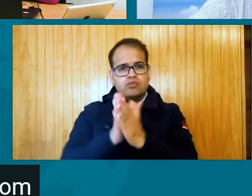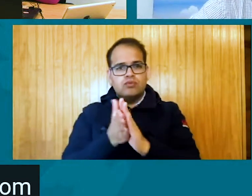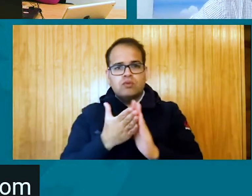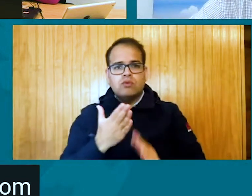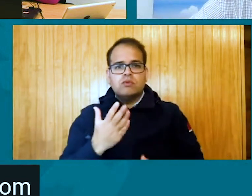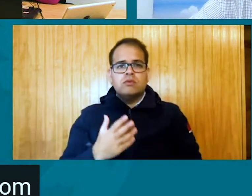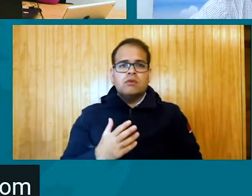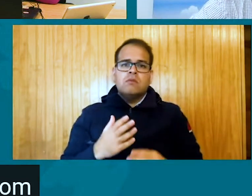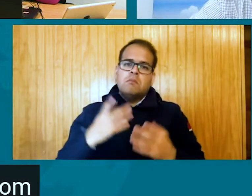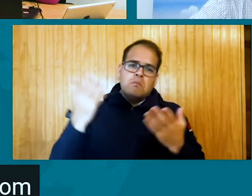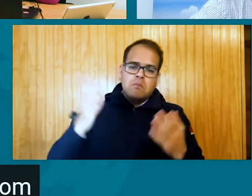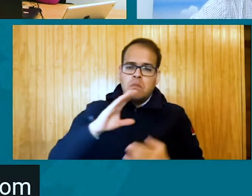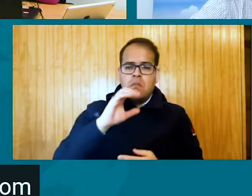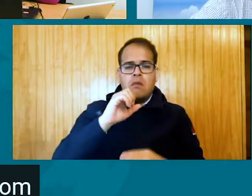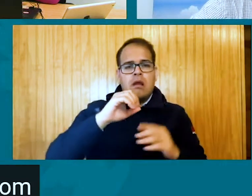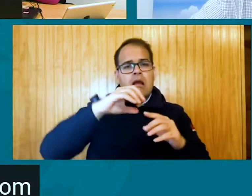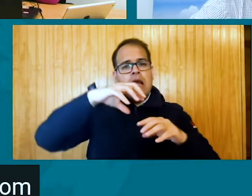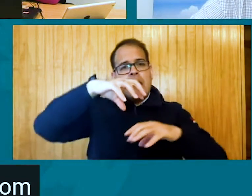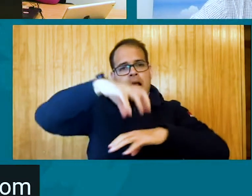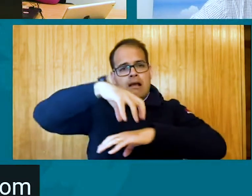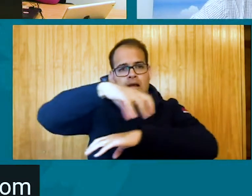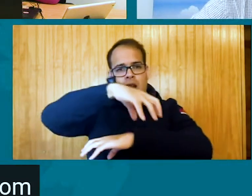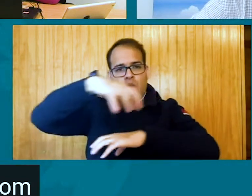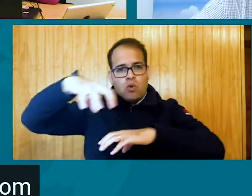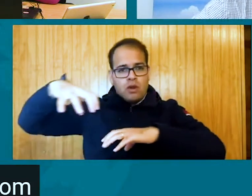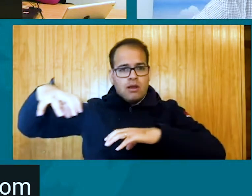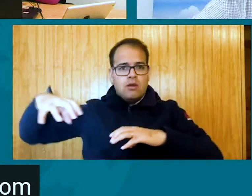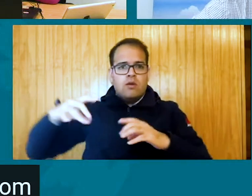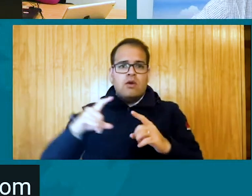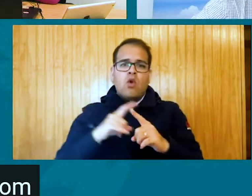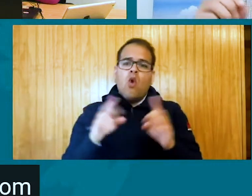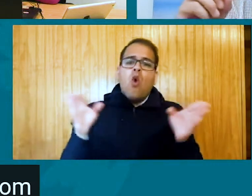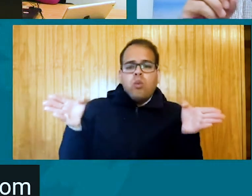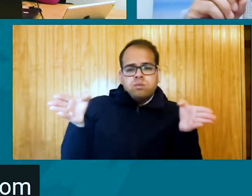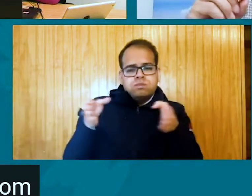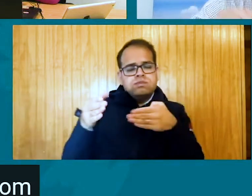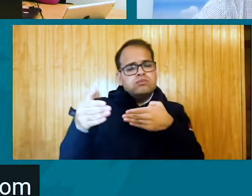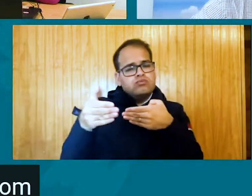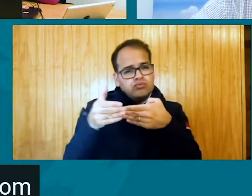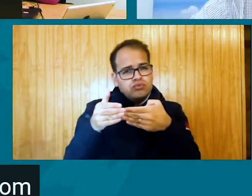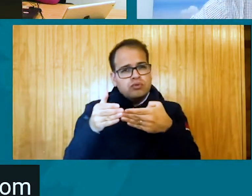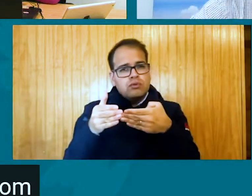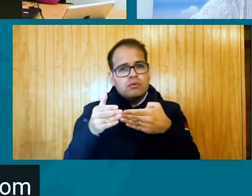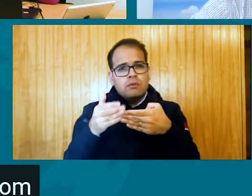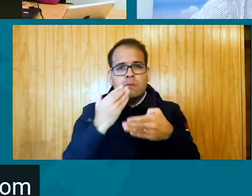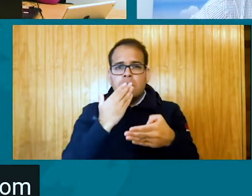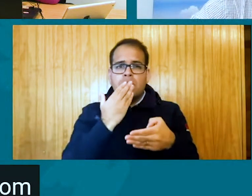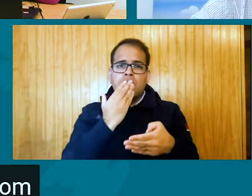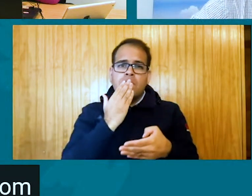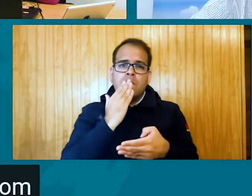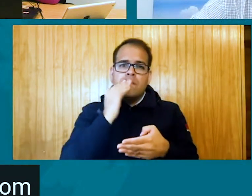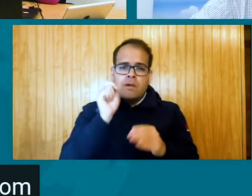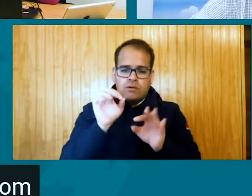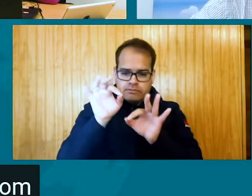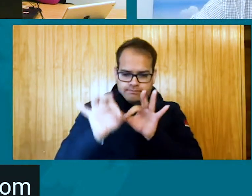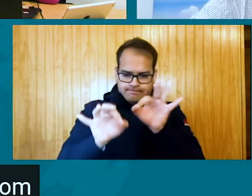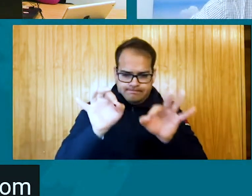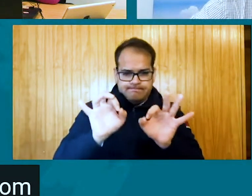la Concagua, de valles completos. Ahora, mientras más chico el campo, es mejor el